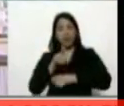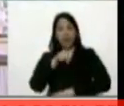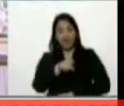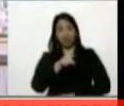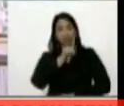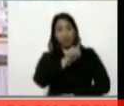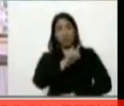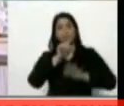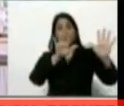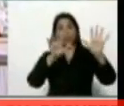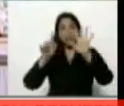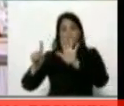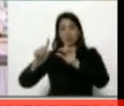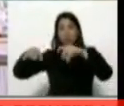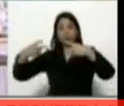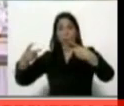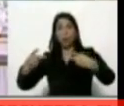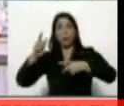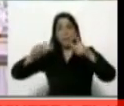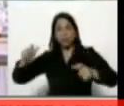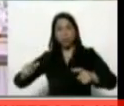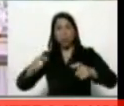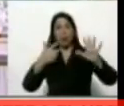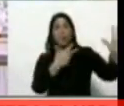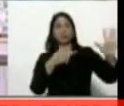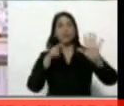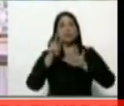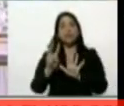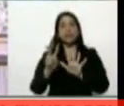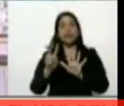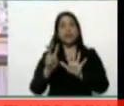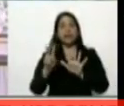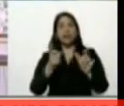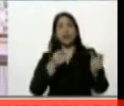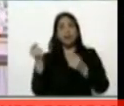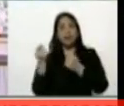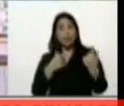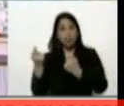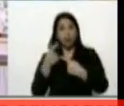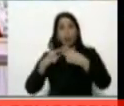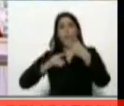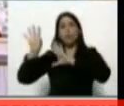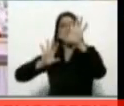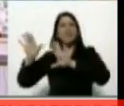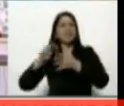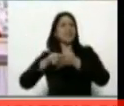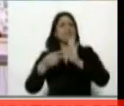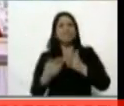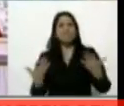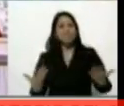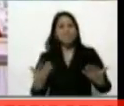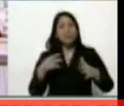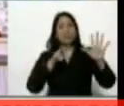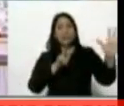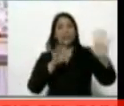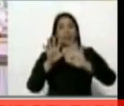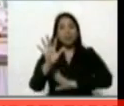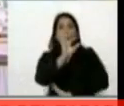conscientes están de que noviembre aún está lejos, que por tanto las decisiones hoy tienen un